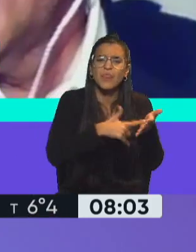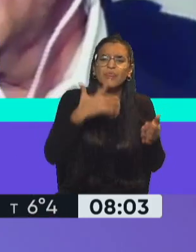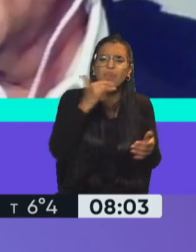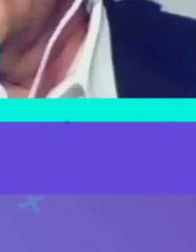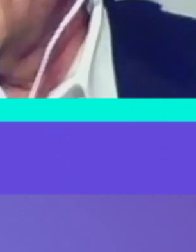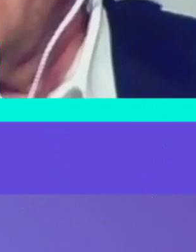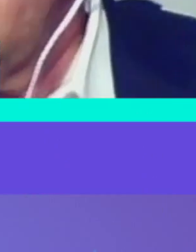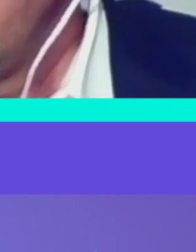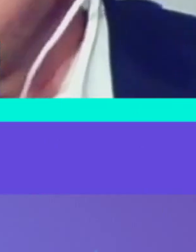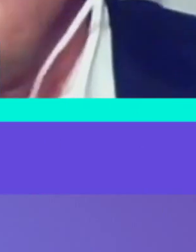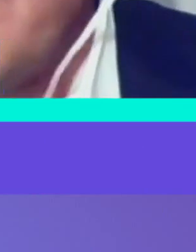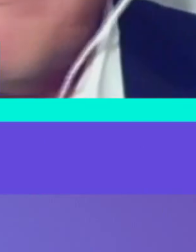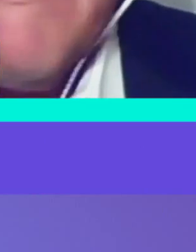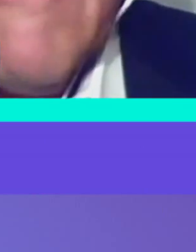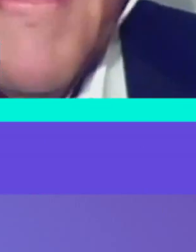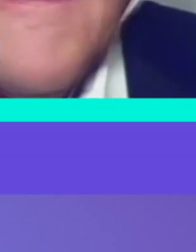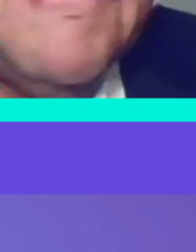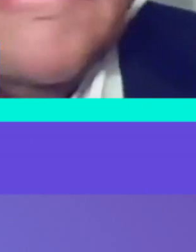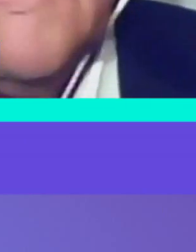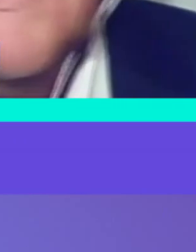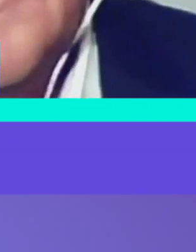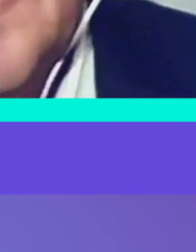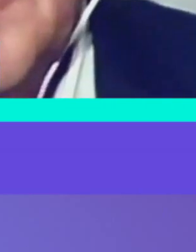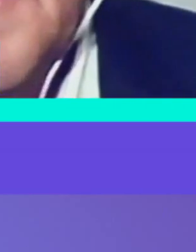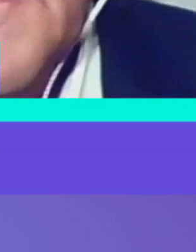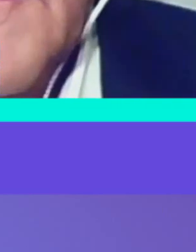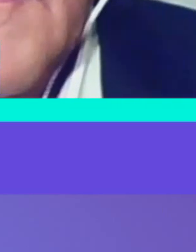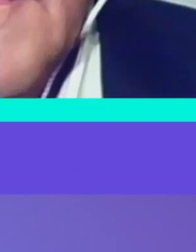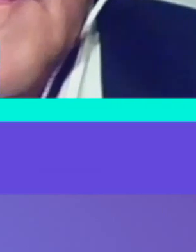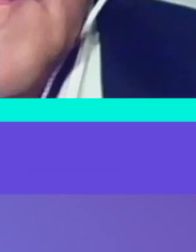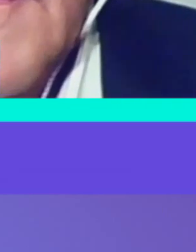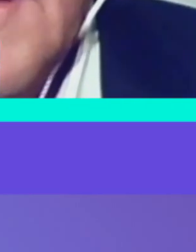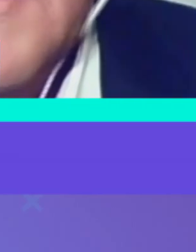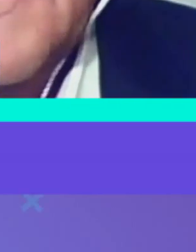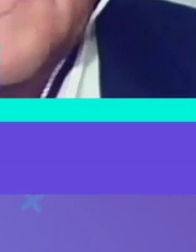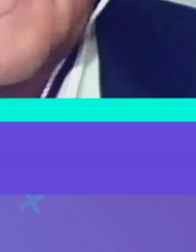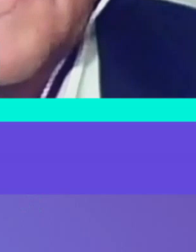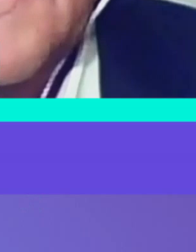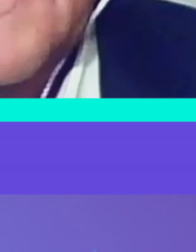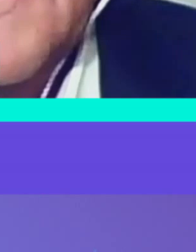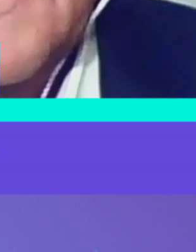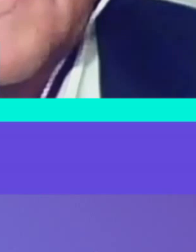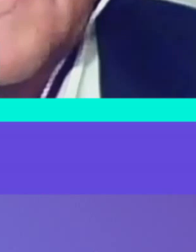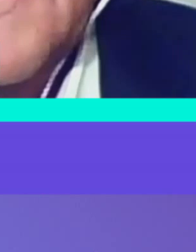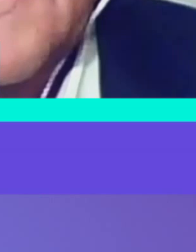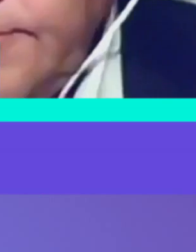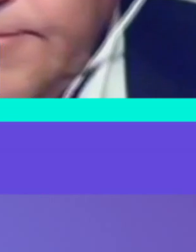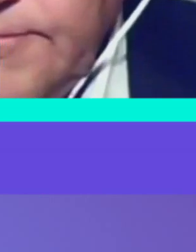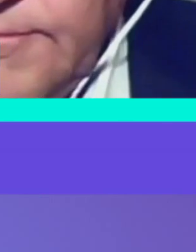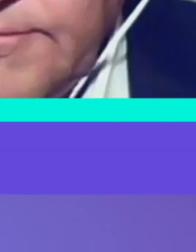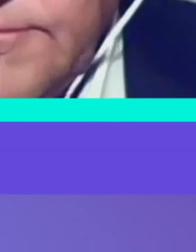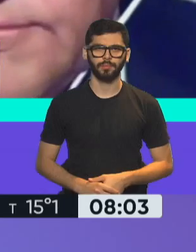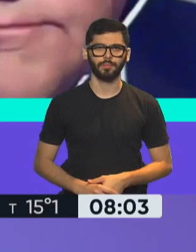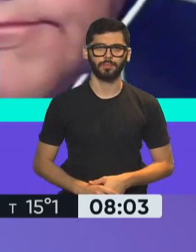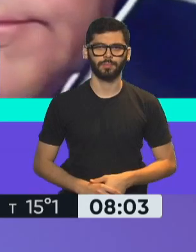denuncia de la colaboración justamente con este golpe de Estado a través del envío de municiones, también estamos compartiendo imágenes de lo que ha sido